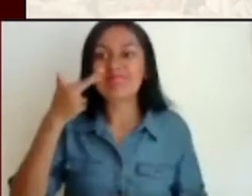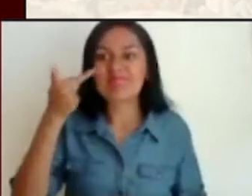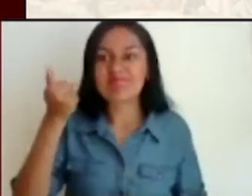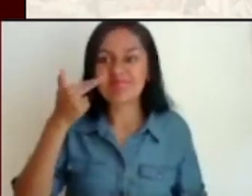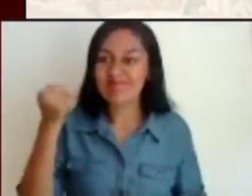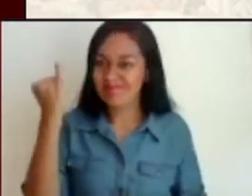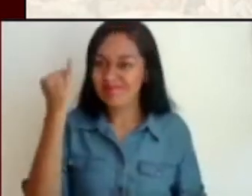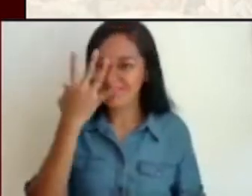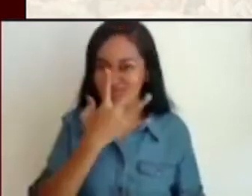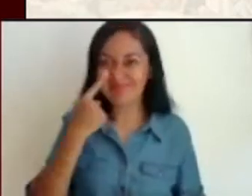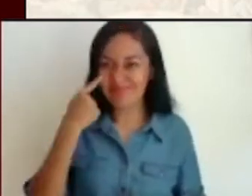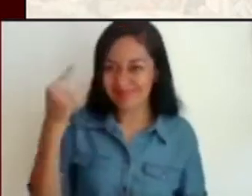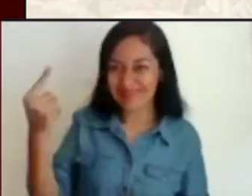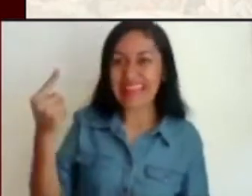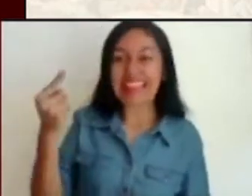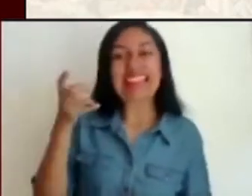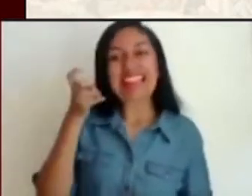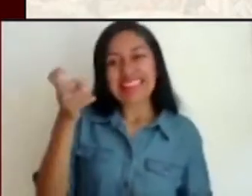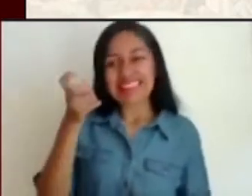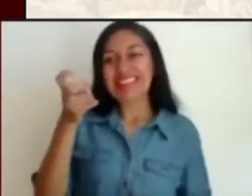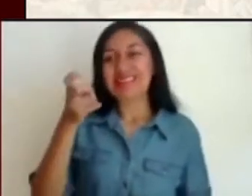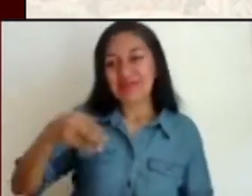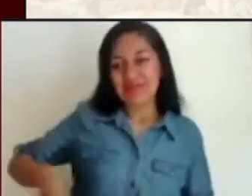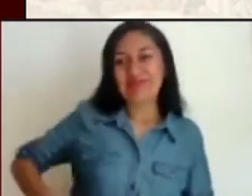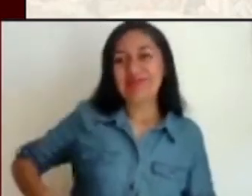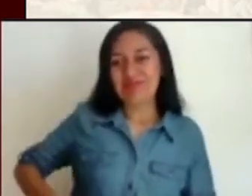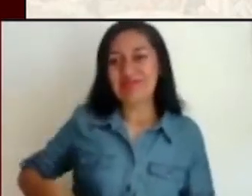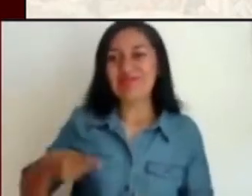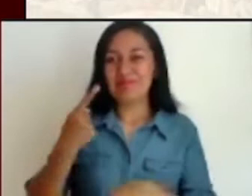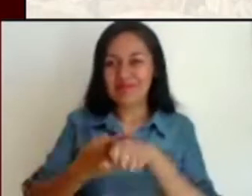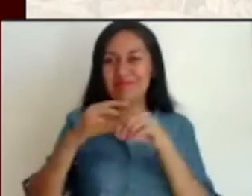omologa attraverso la pulce dell'uomo o Pulex irritans.